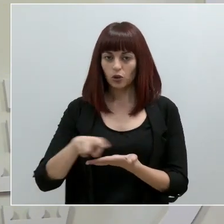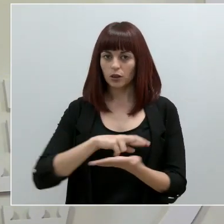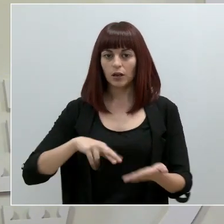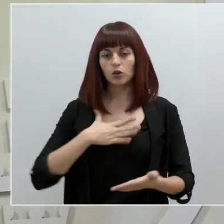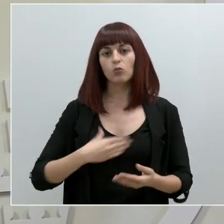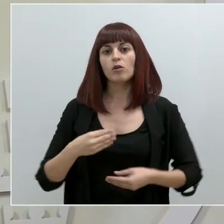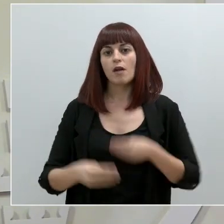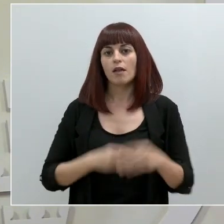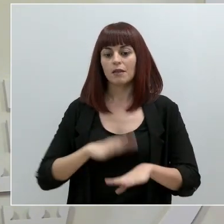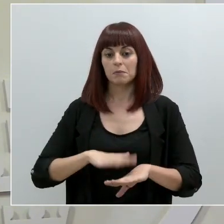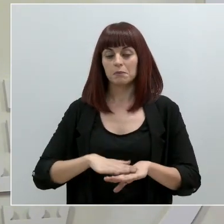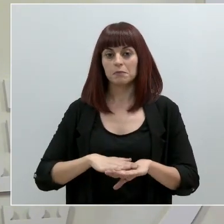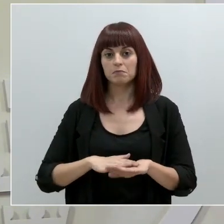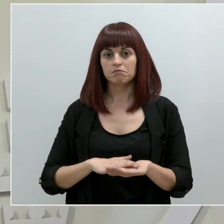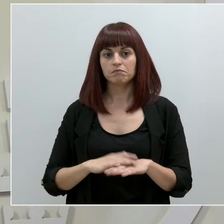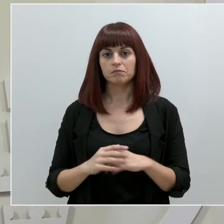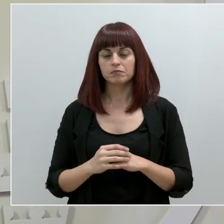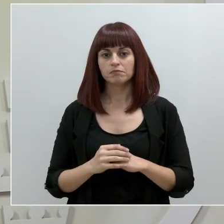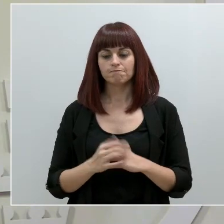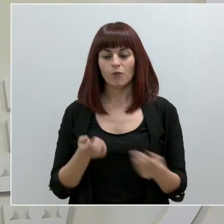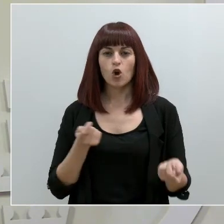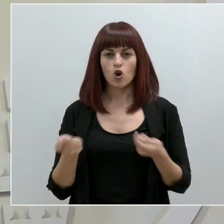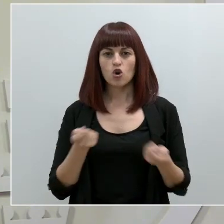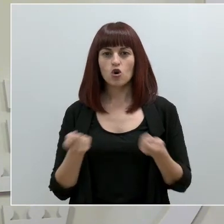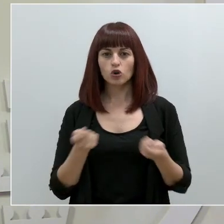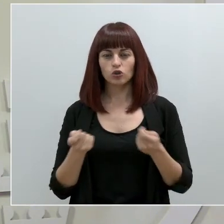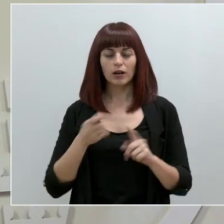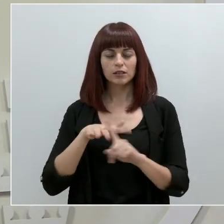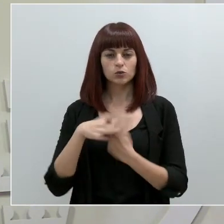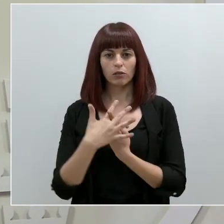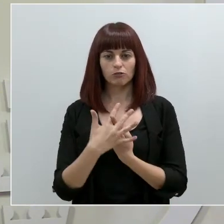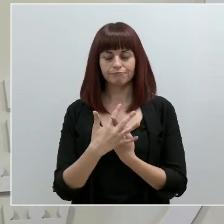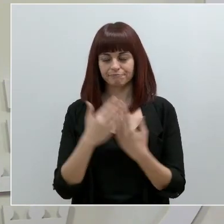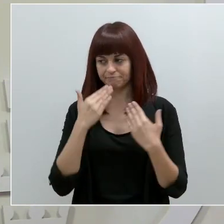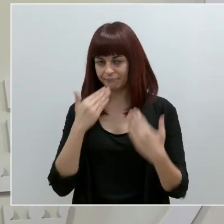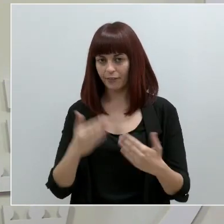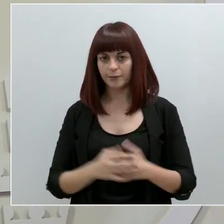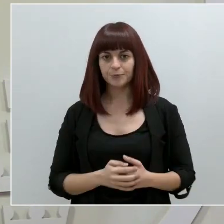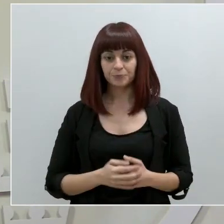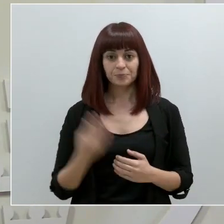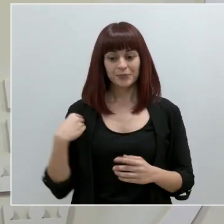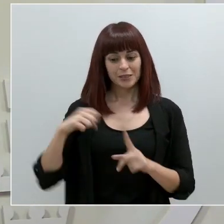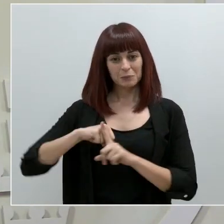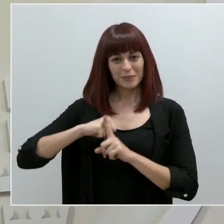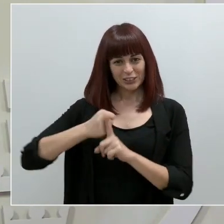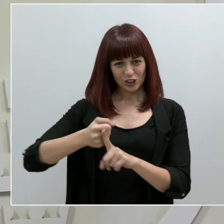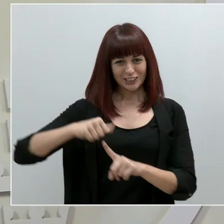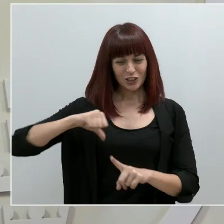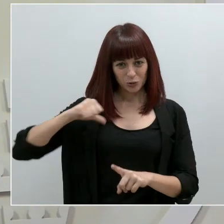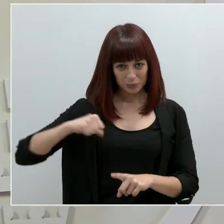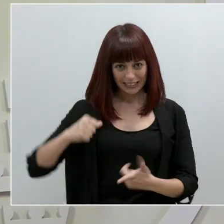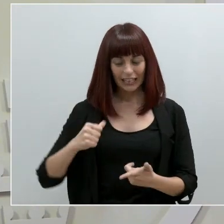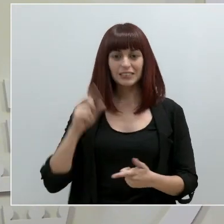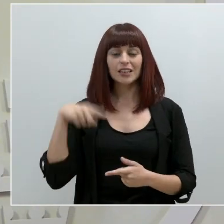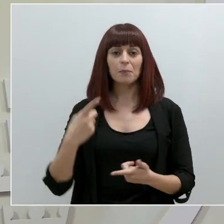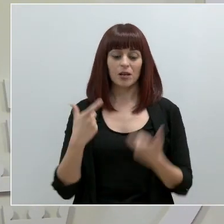Murcia para conseguir manejar esta situación. Esta presión asistencial de nuestros hospitales y